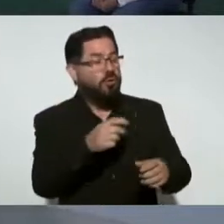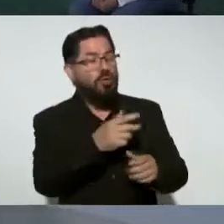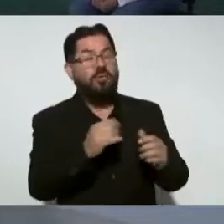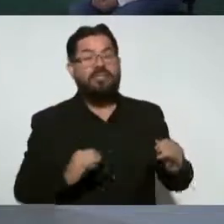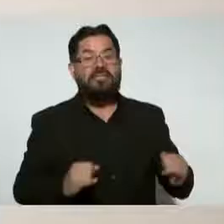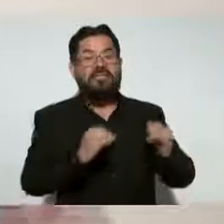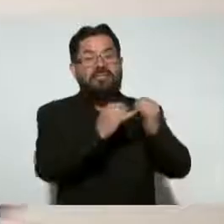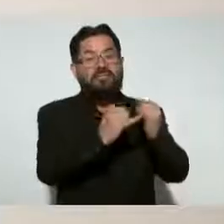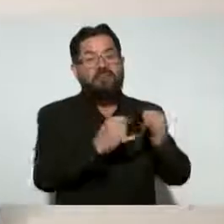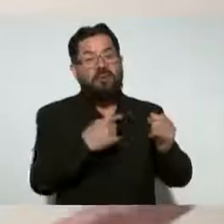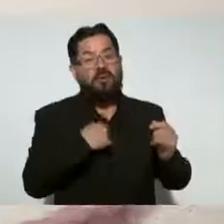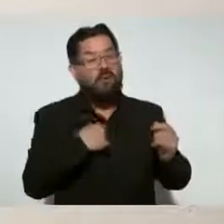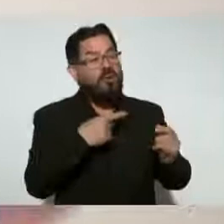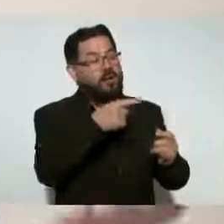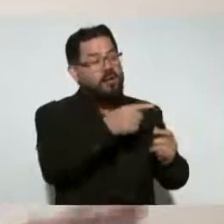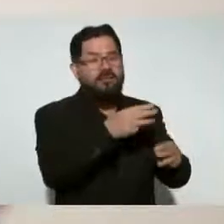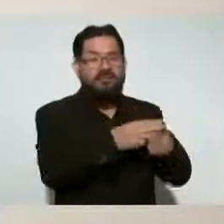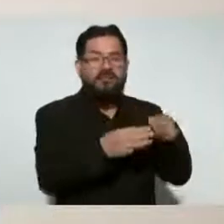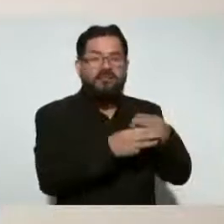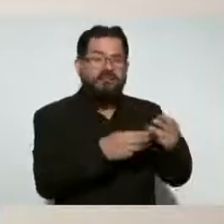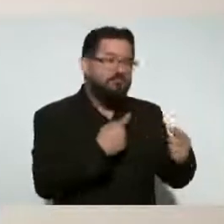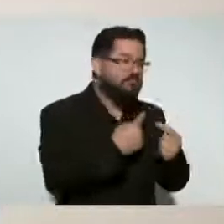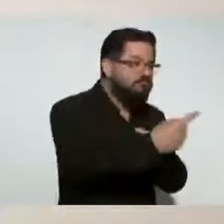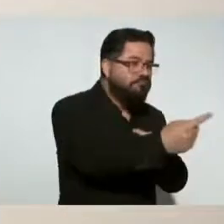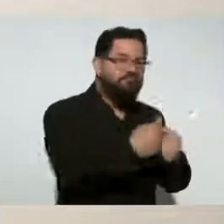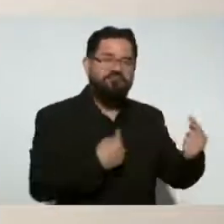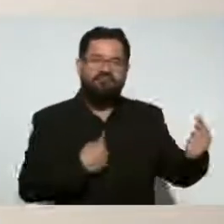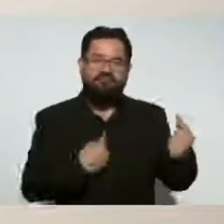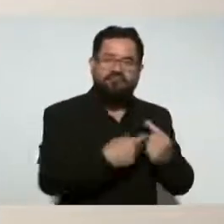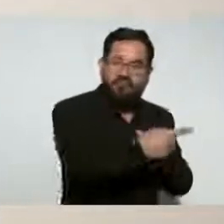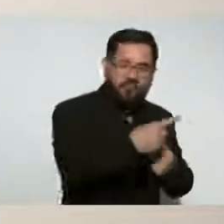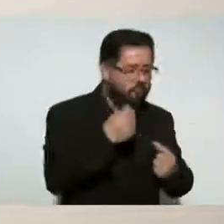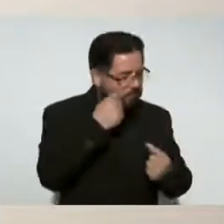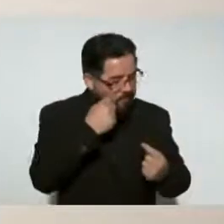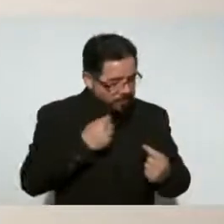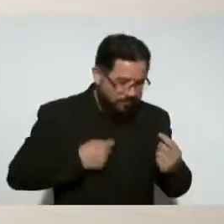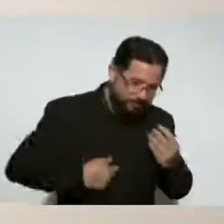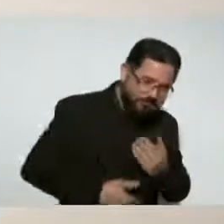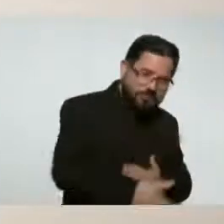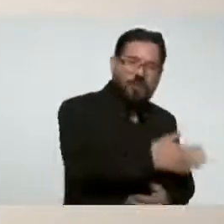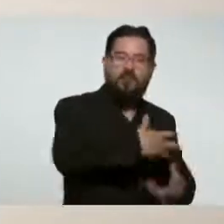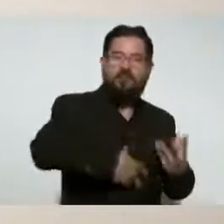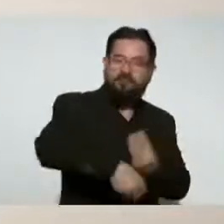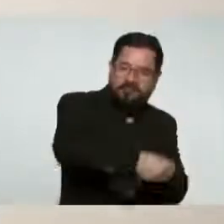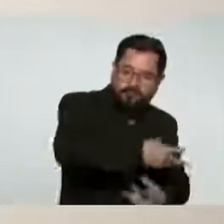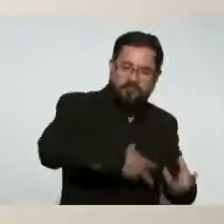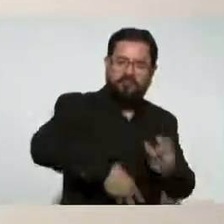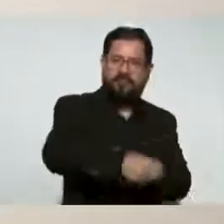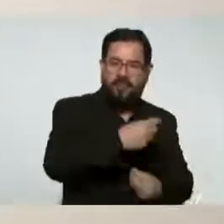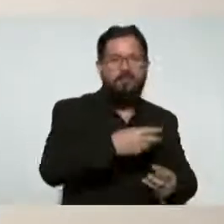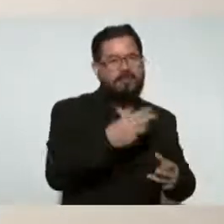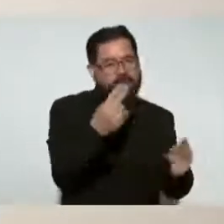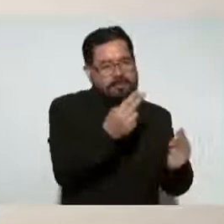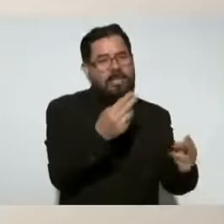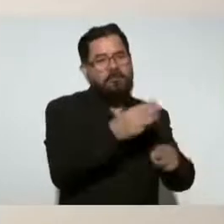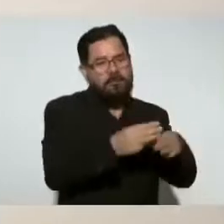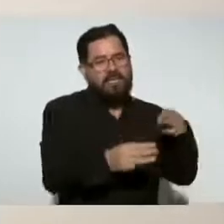ir y venir, pero pues yo doy las vueltas que sea con tal de tener el equipamiento en especie por parte del gobierno